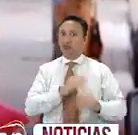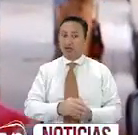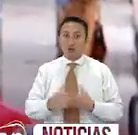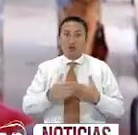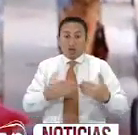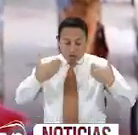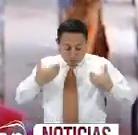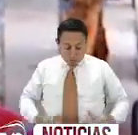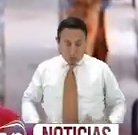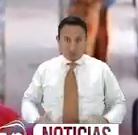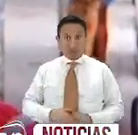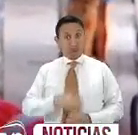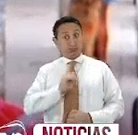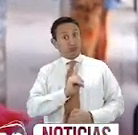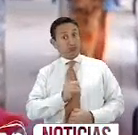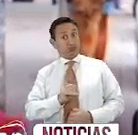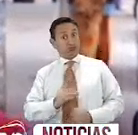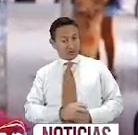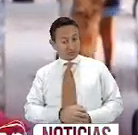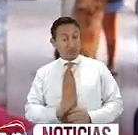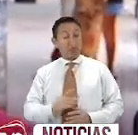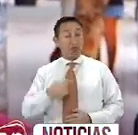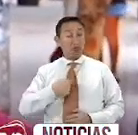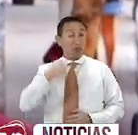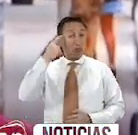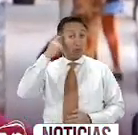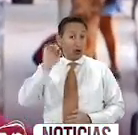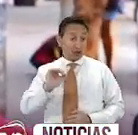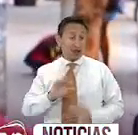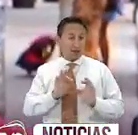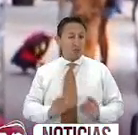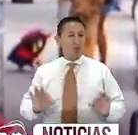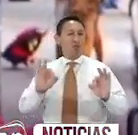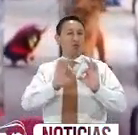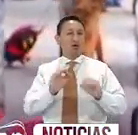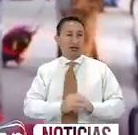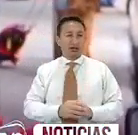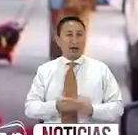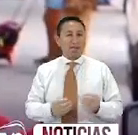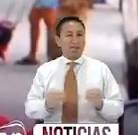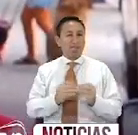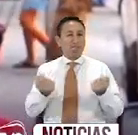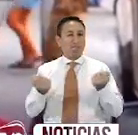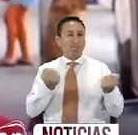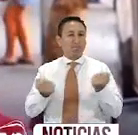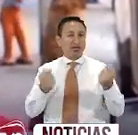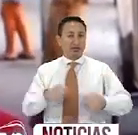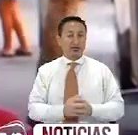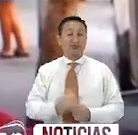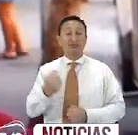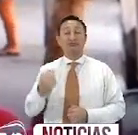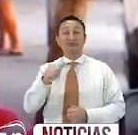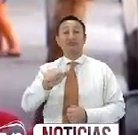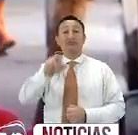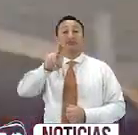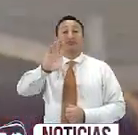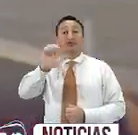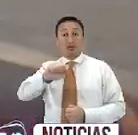uniformes. Entonces yo creo que tendría que haber más control en esta parte de Sauce 6, porque